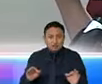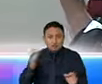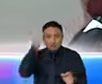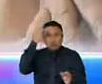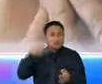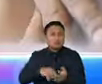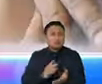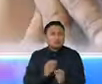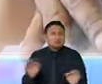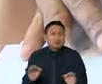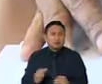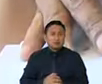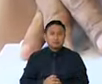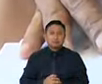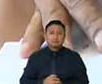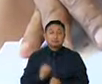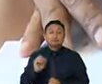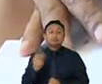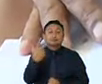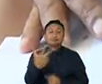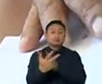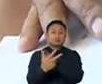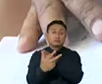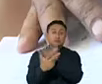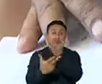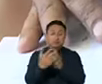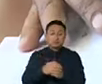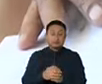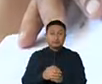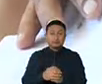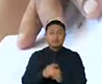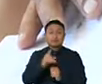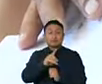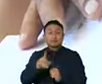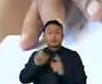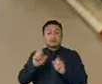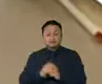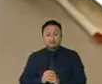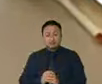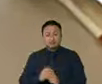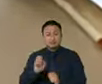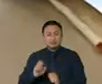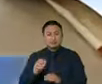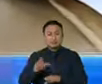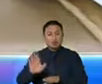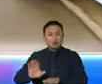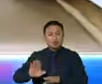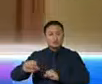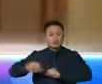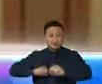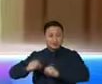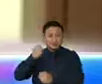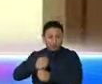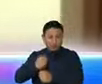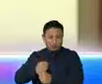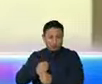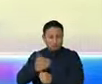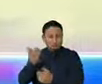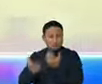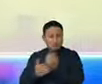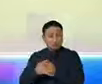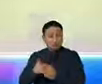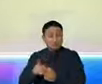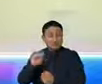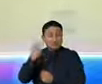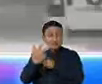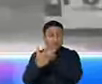fecha? El tercero debía ser presentado en caso de que el crimen tuviera relación con la actividad laboral de Gabela, siendo este informe que